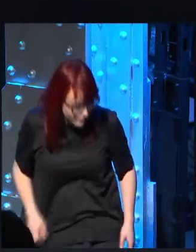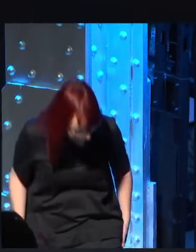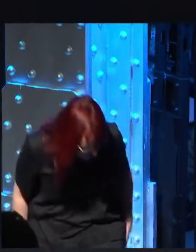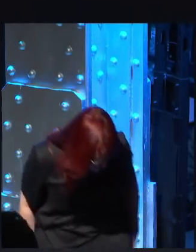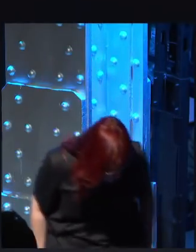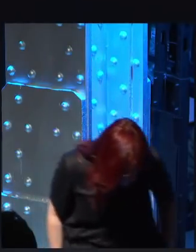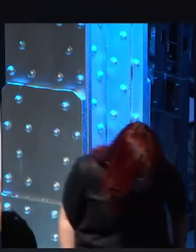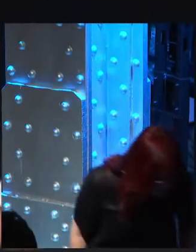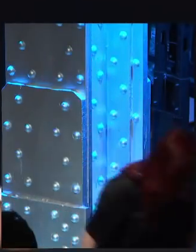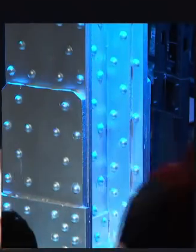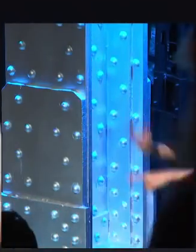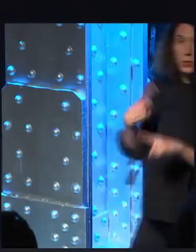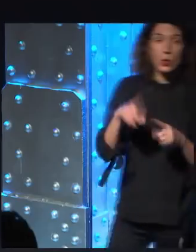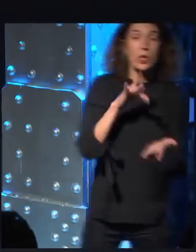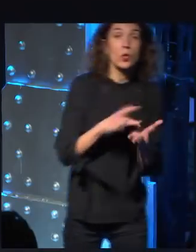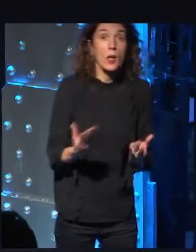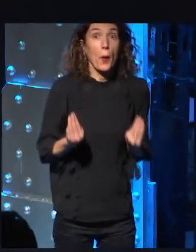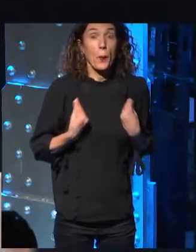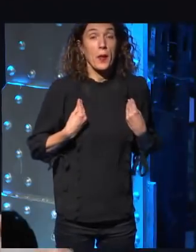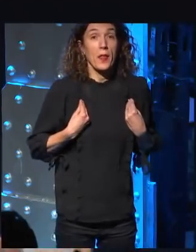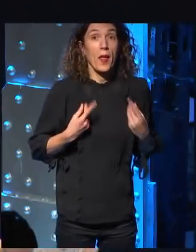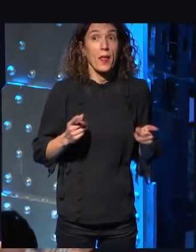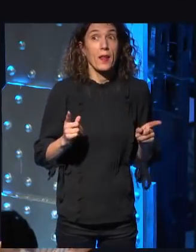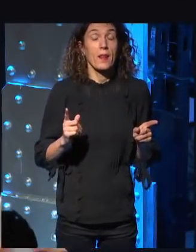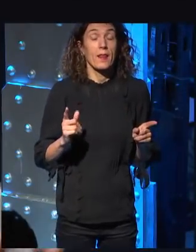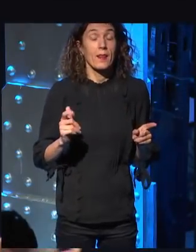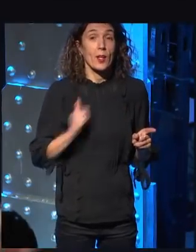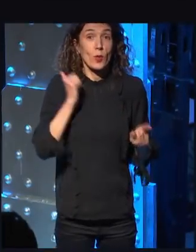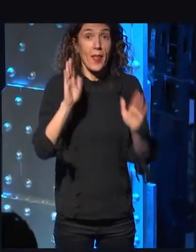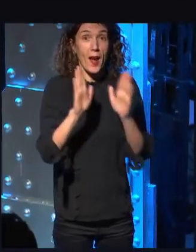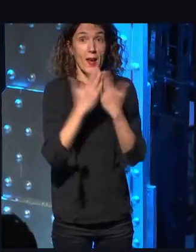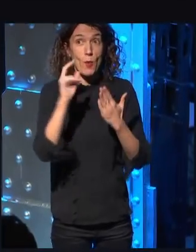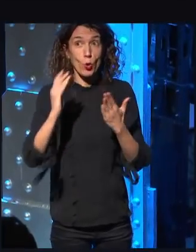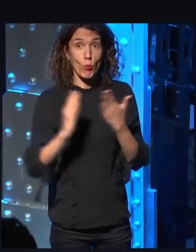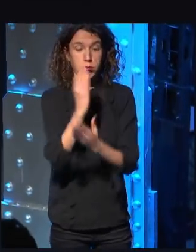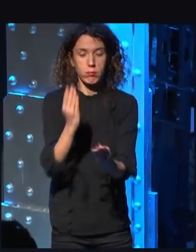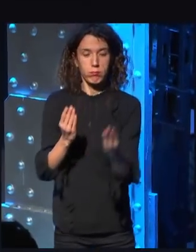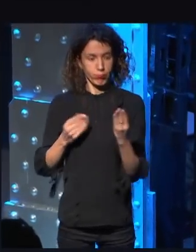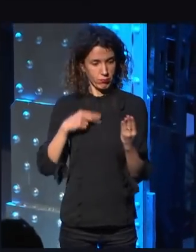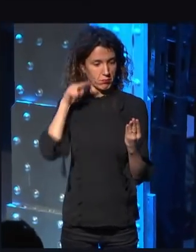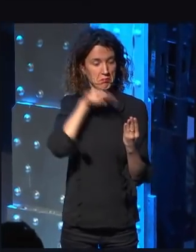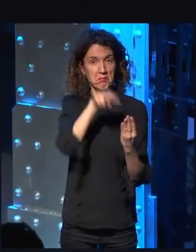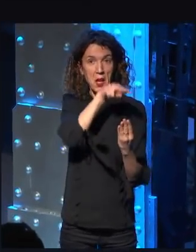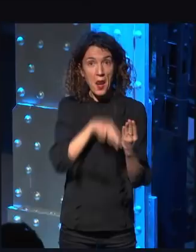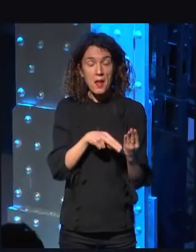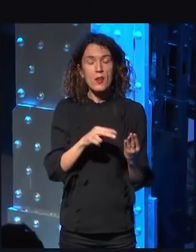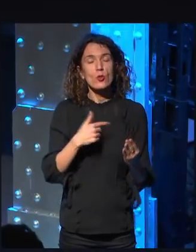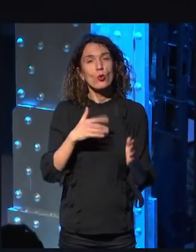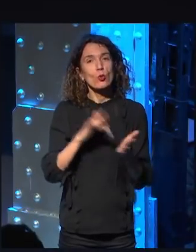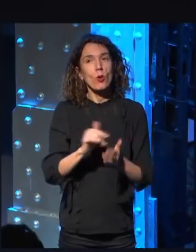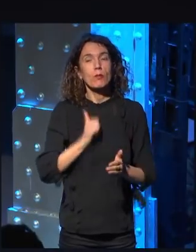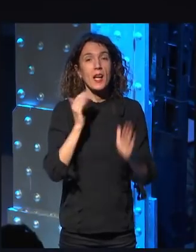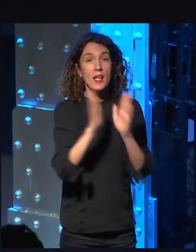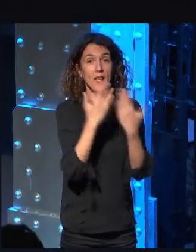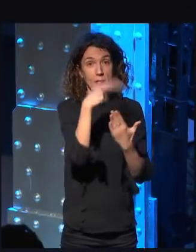pasan en la vida, tú estás leyendo un libro y se te cruza otro. Esto también pasa, ¿no? Pasa. Y yo estaba leyendo